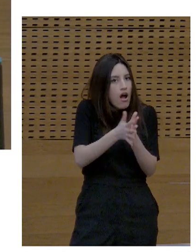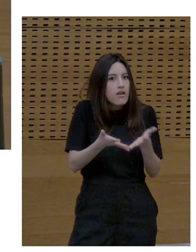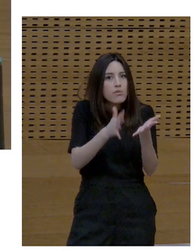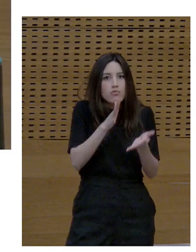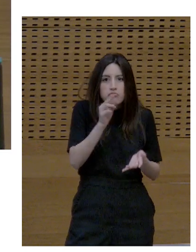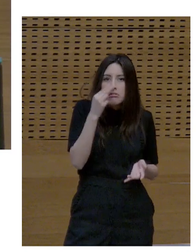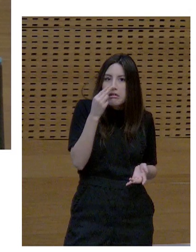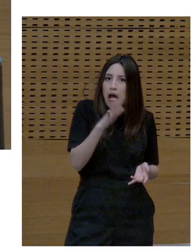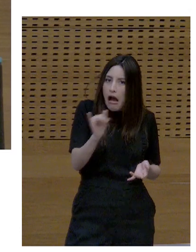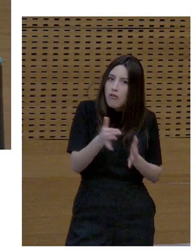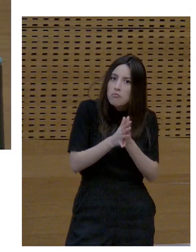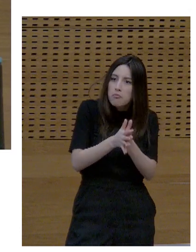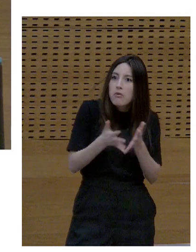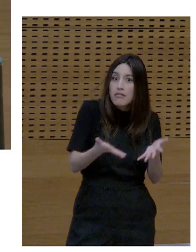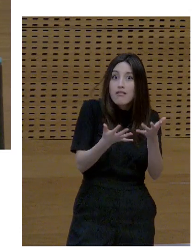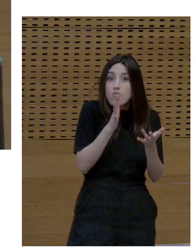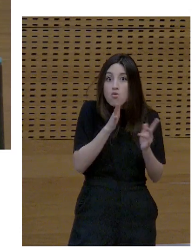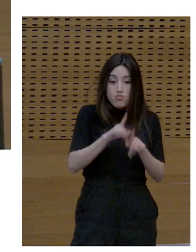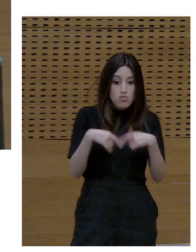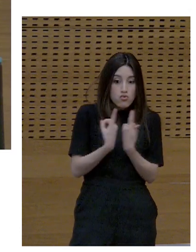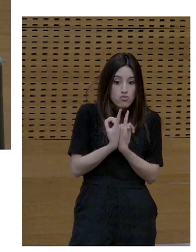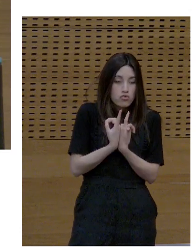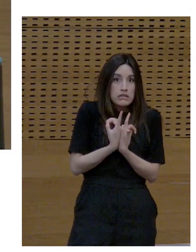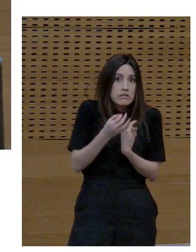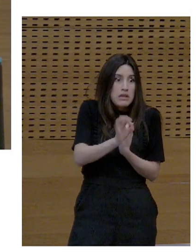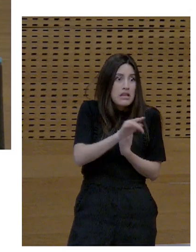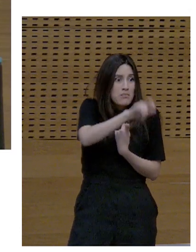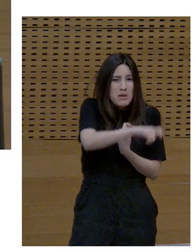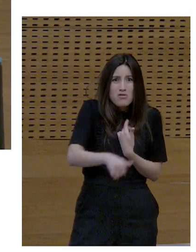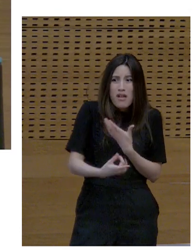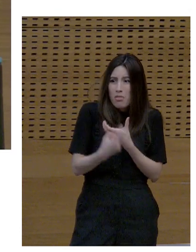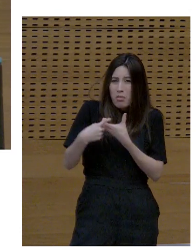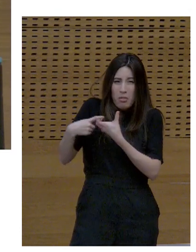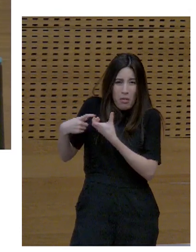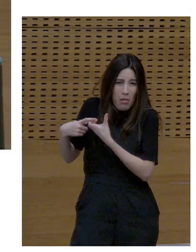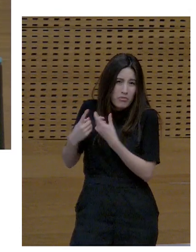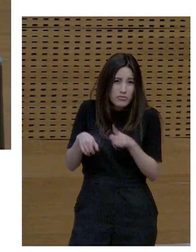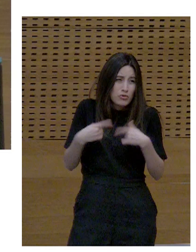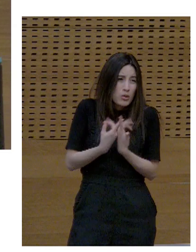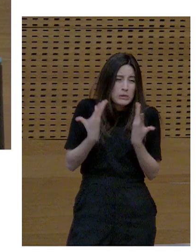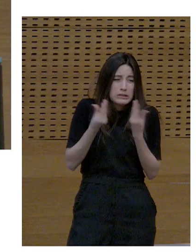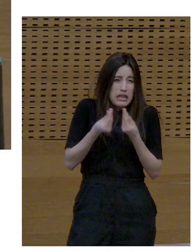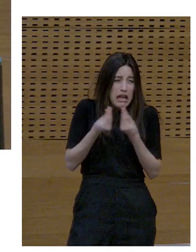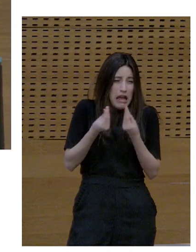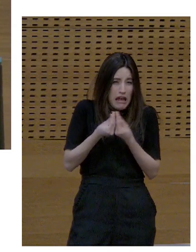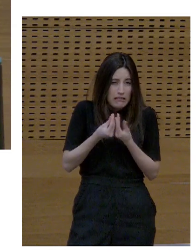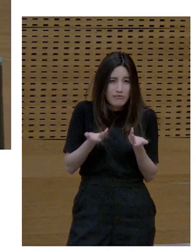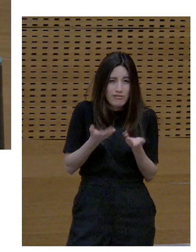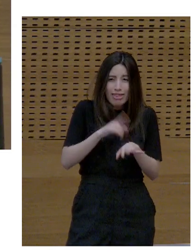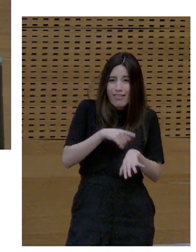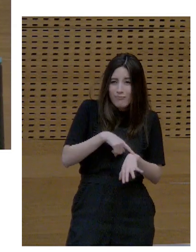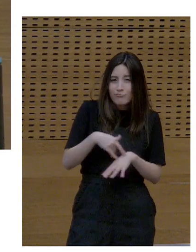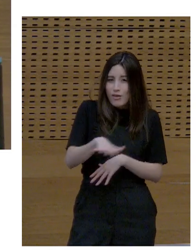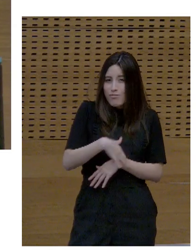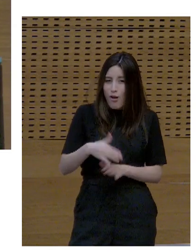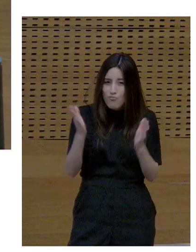y dices, al revés, y nosotros si ahora en ANAPAR estamos con overbooking, vamos, que no damos abasto ni por espacio y por tiempo, ¿no? Para muchas.